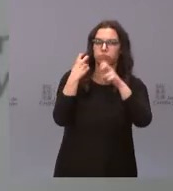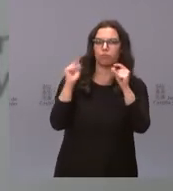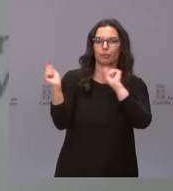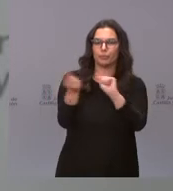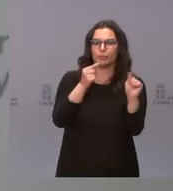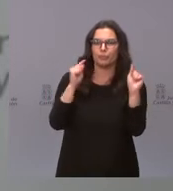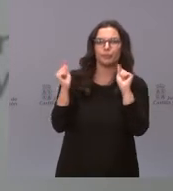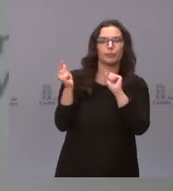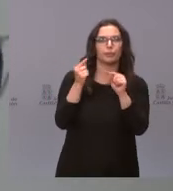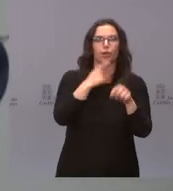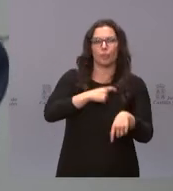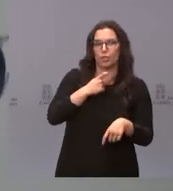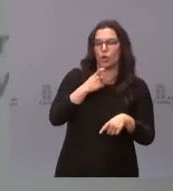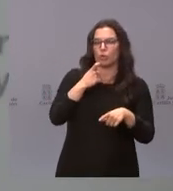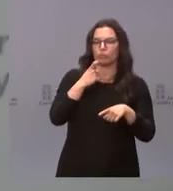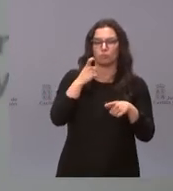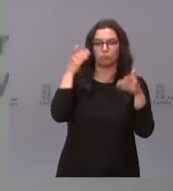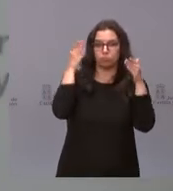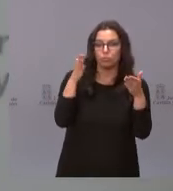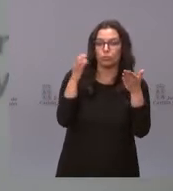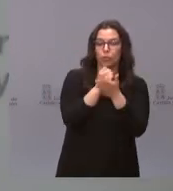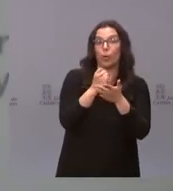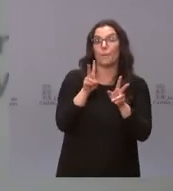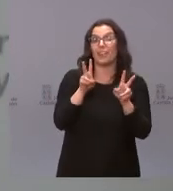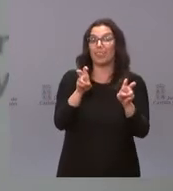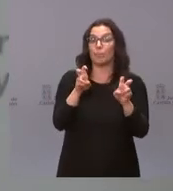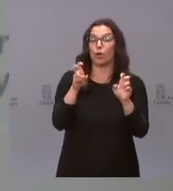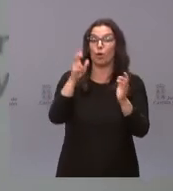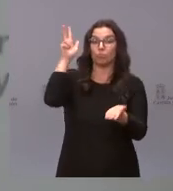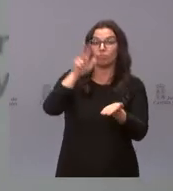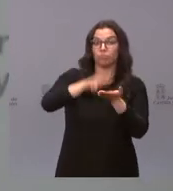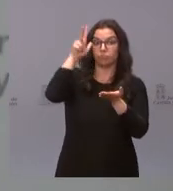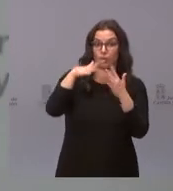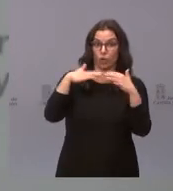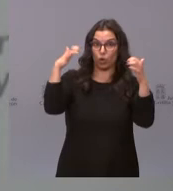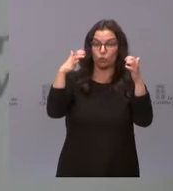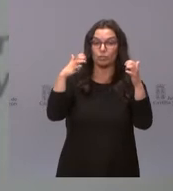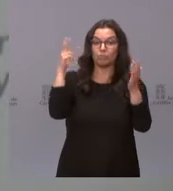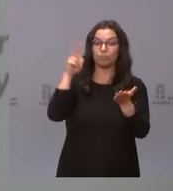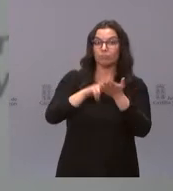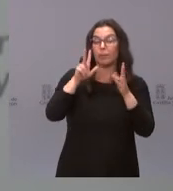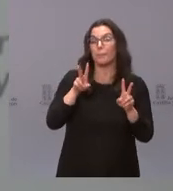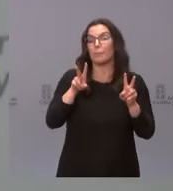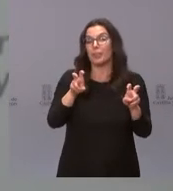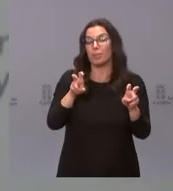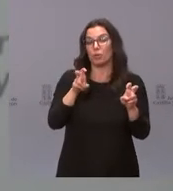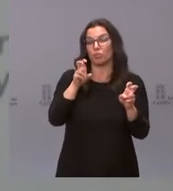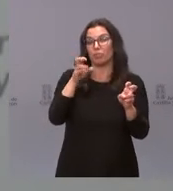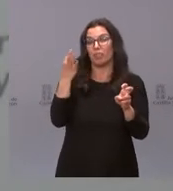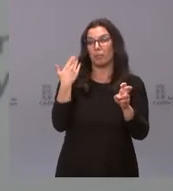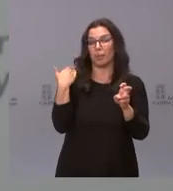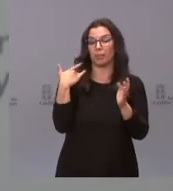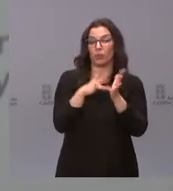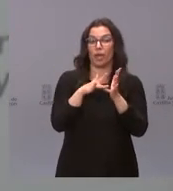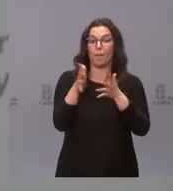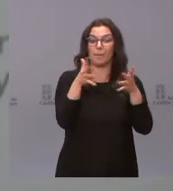en comisión estaba prevista su aprobación en el pleno de mediados de